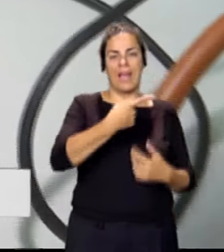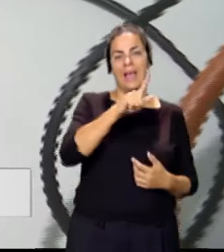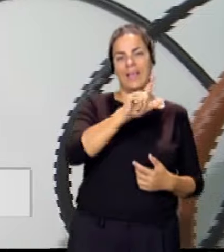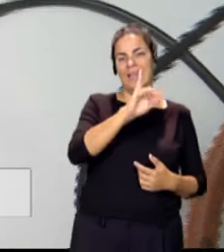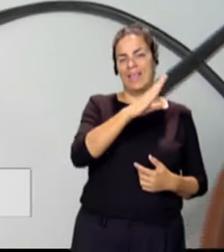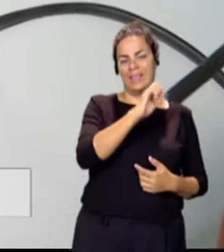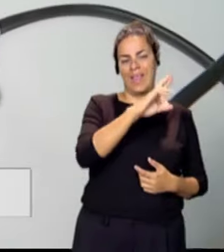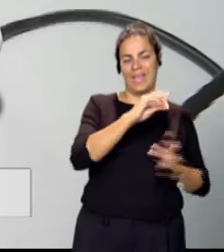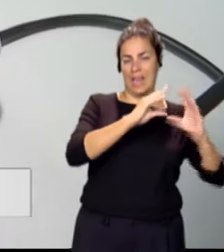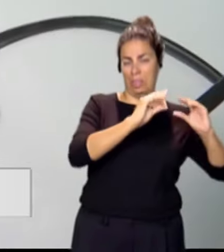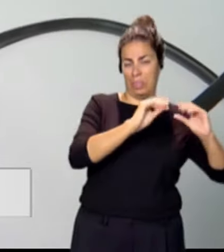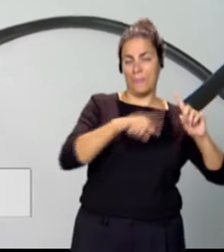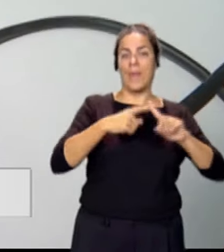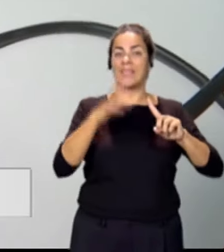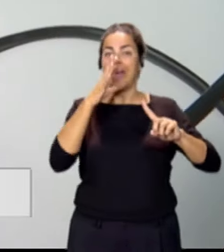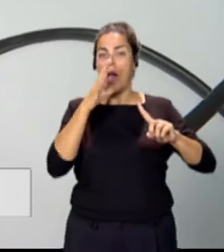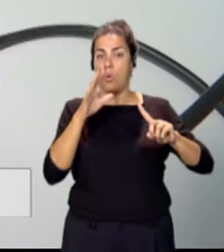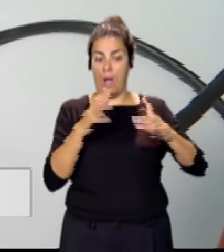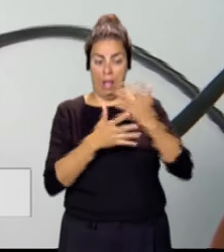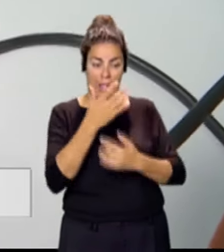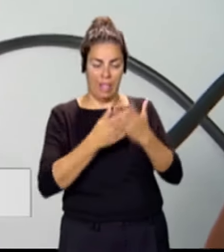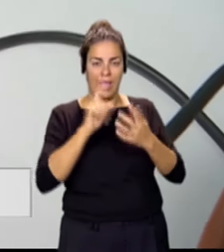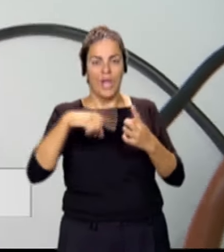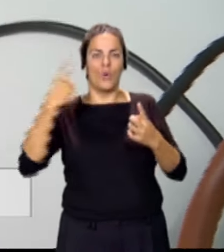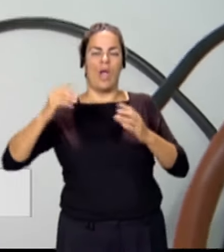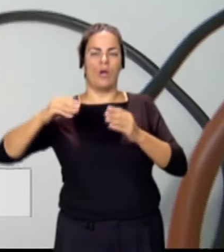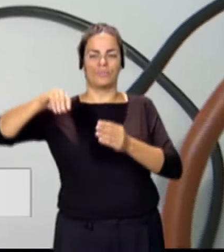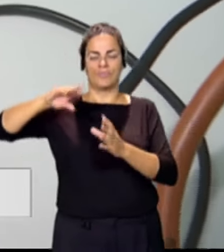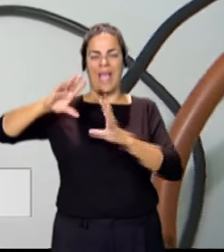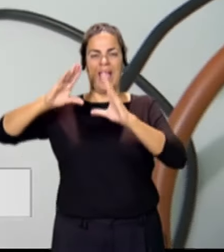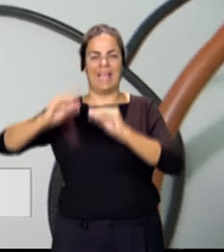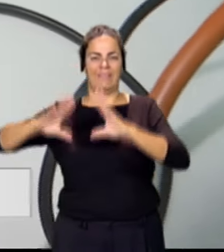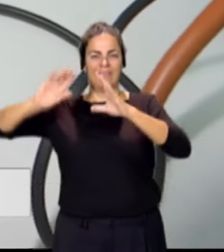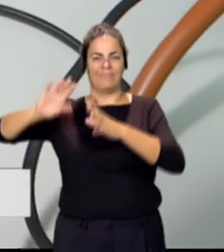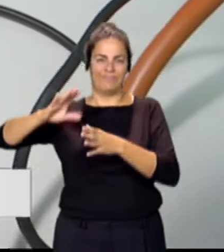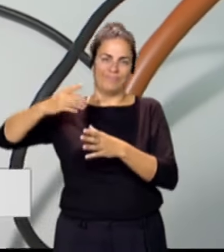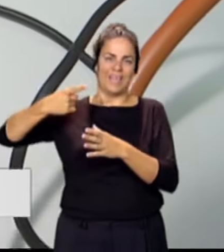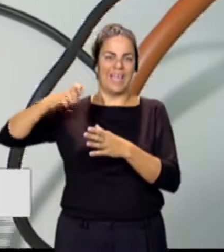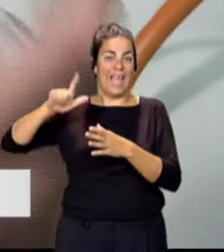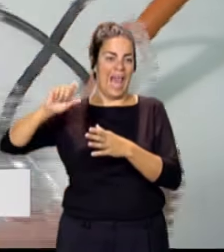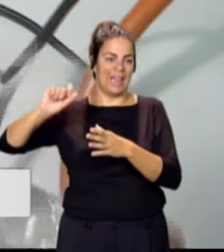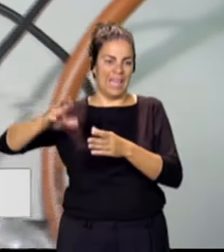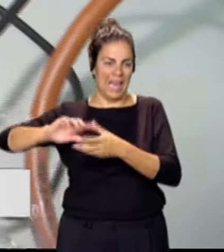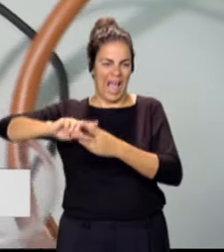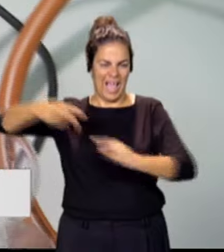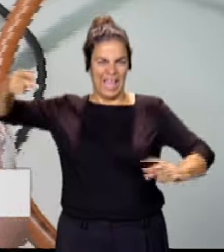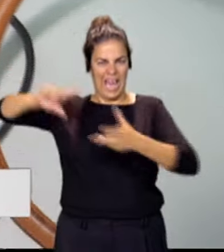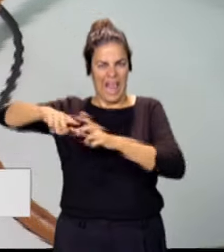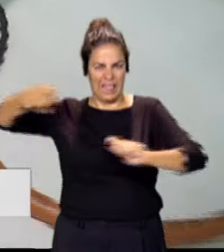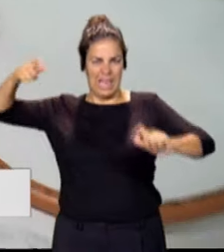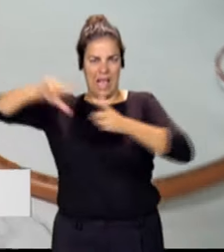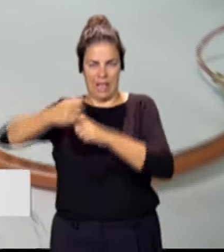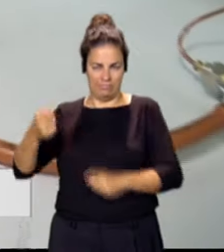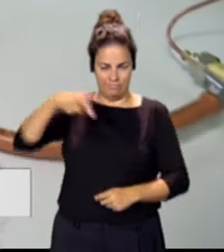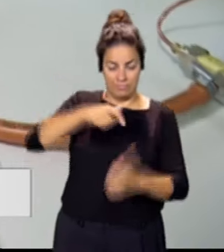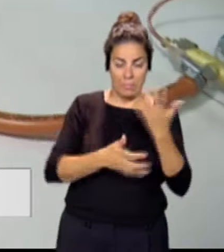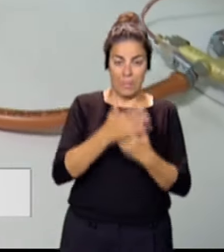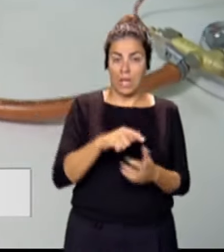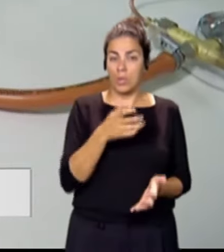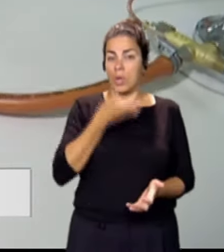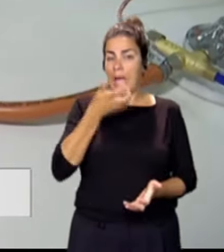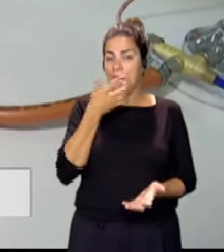agua para posteriormente ponerle la gelatina esto se tiene que calentar a fuego muy muy lento y cuando